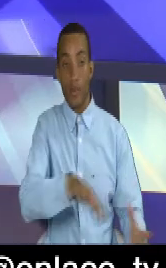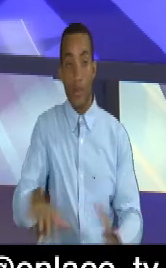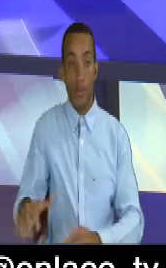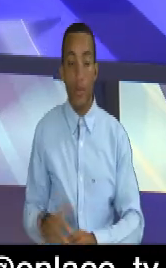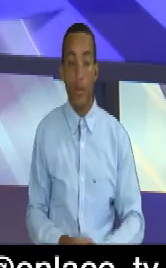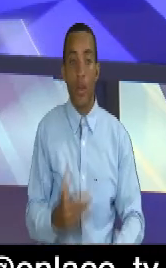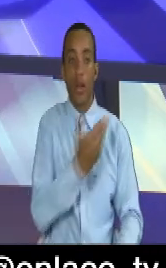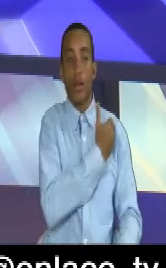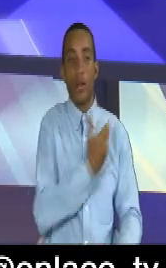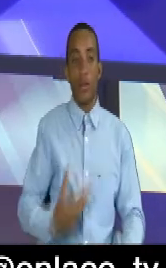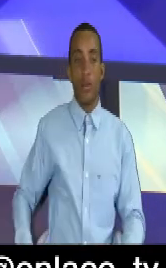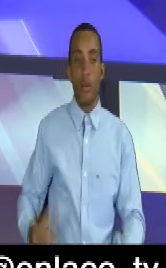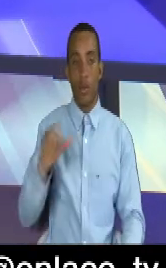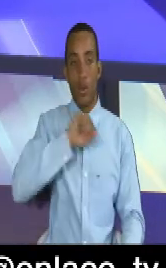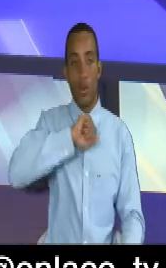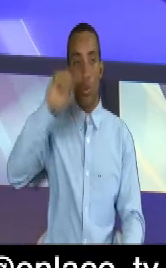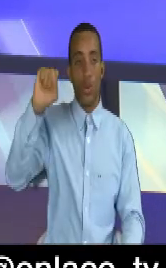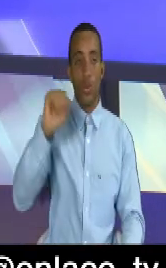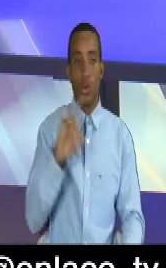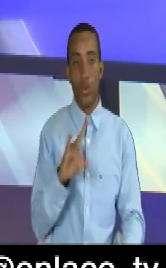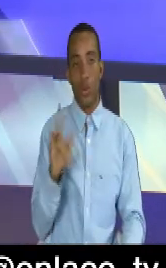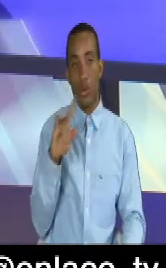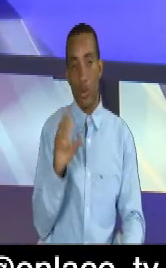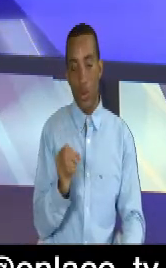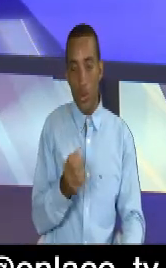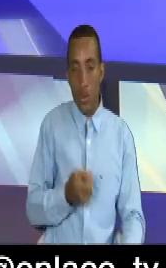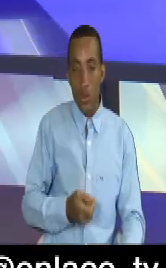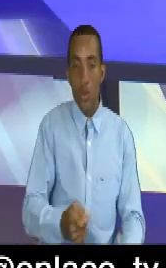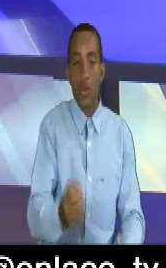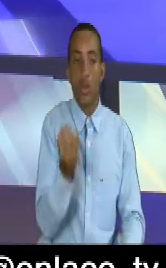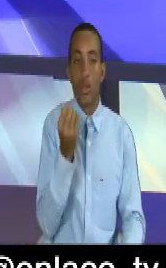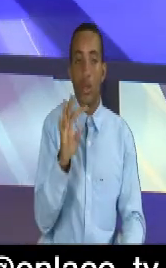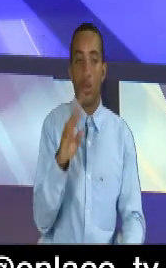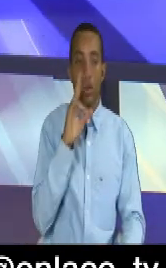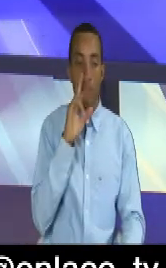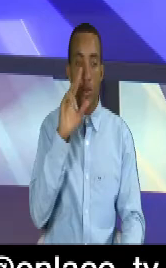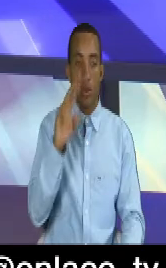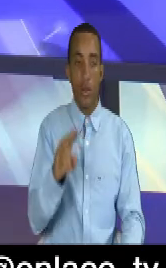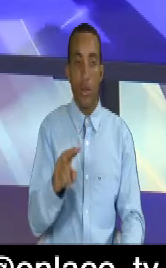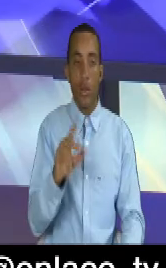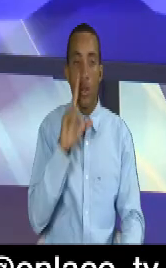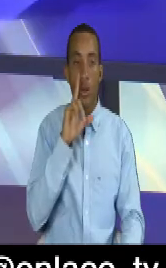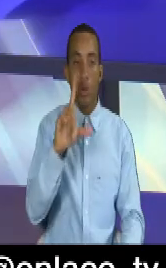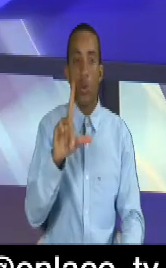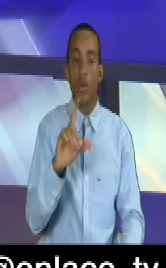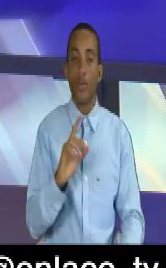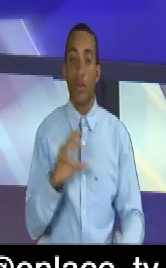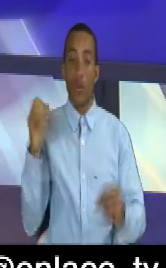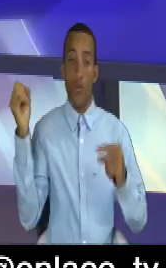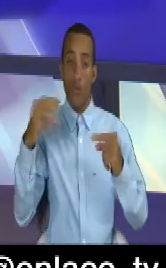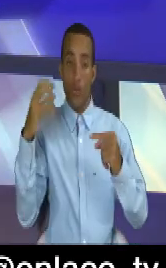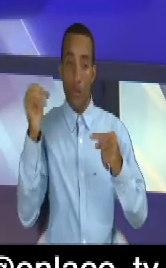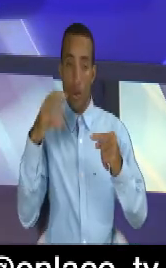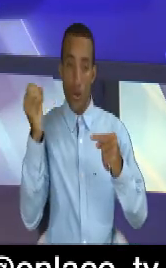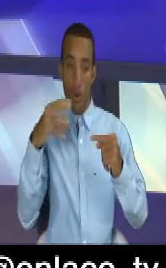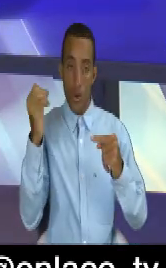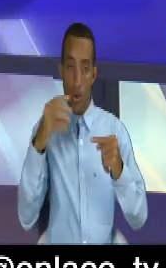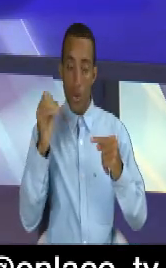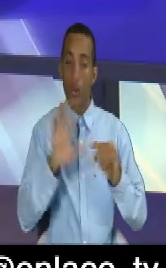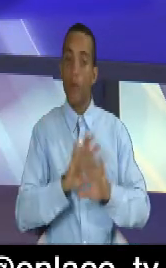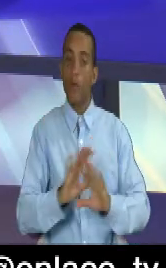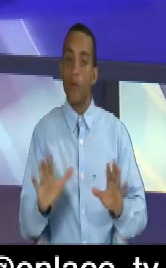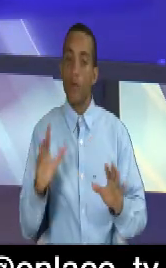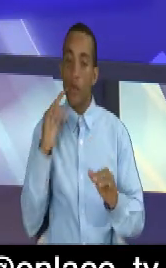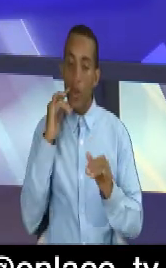César Loza, anunció que el próximo 14 de julio se desarrollará en la ciudad un foro sobre fracking, evento al que está convocado el ministro de